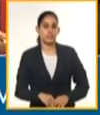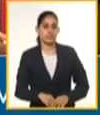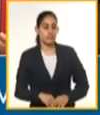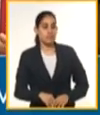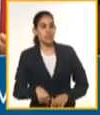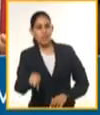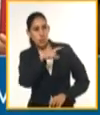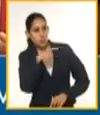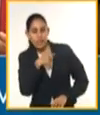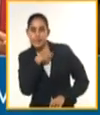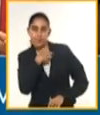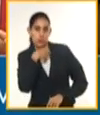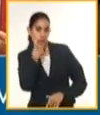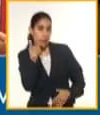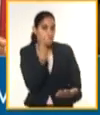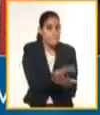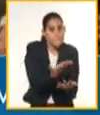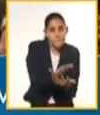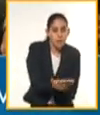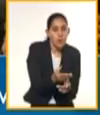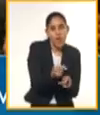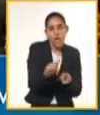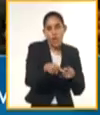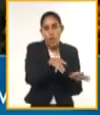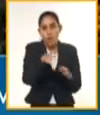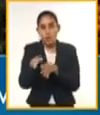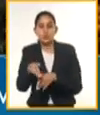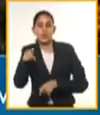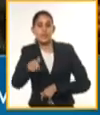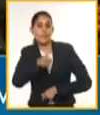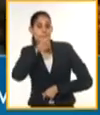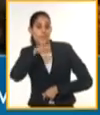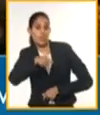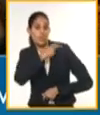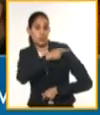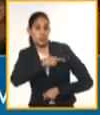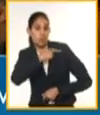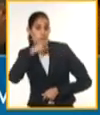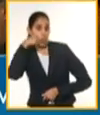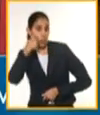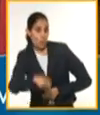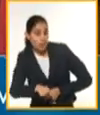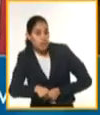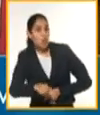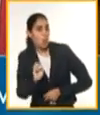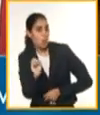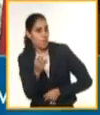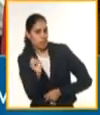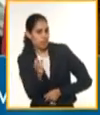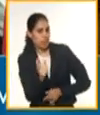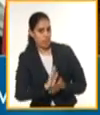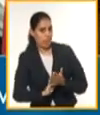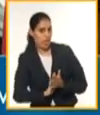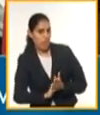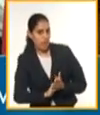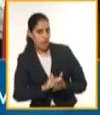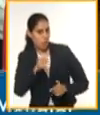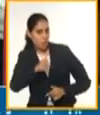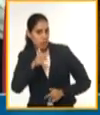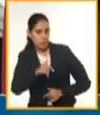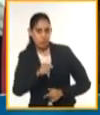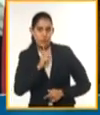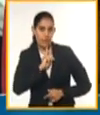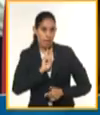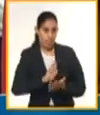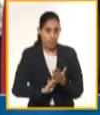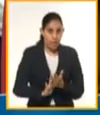buenas cartas, ha espetado Trump, mientras Zelensky contestaba que no estaba jugando, sino hablando en serio. With the lives of millions of people.